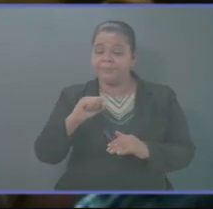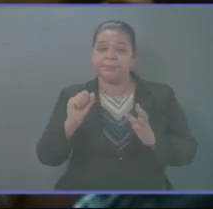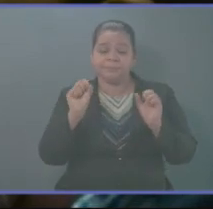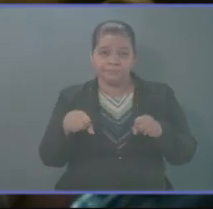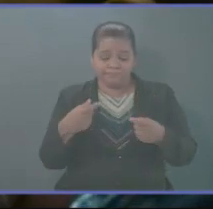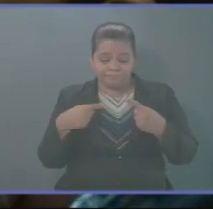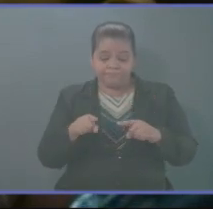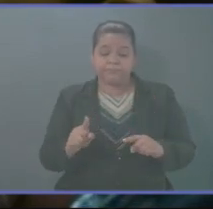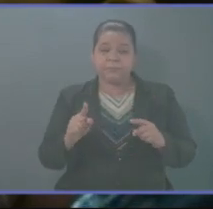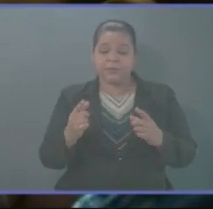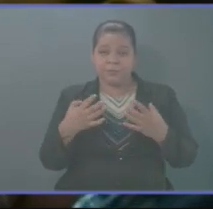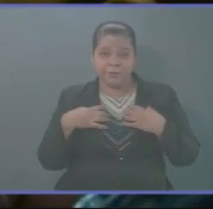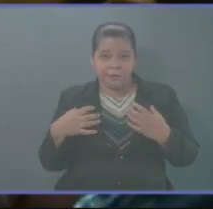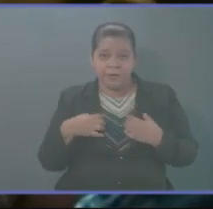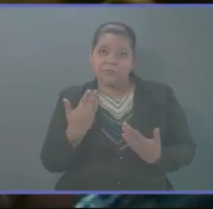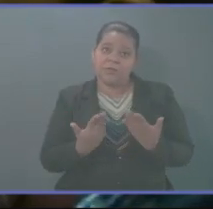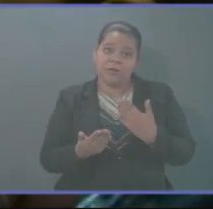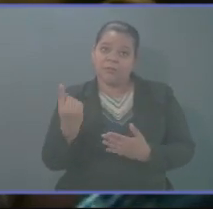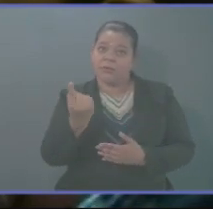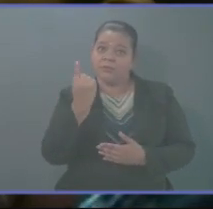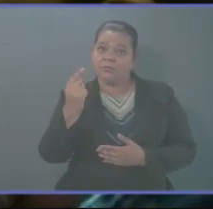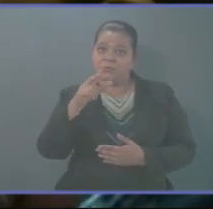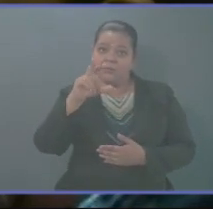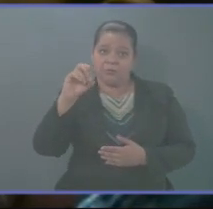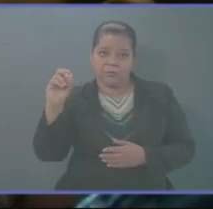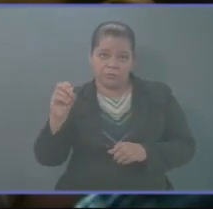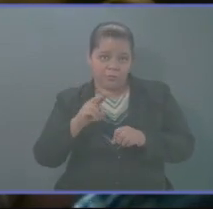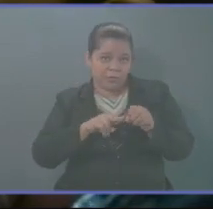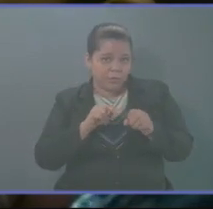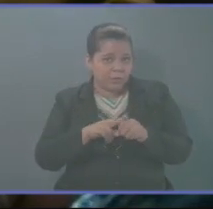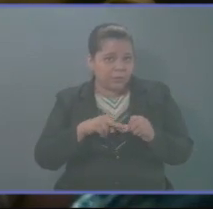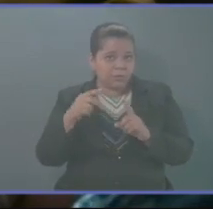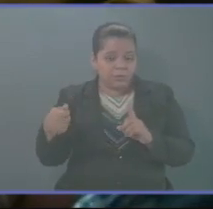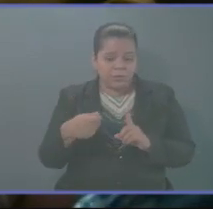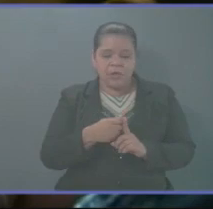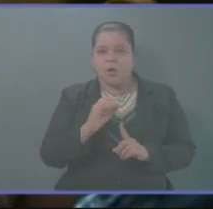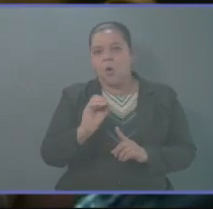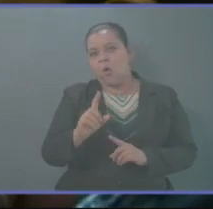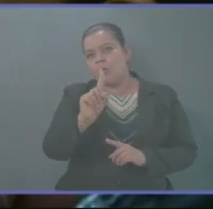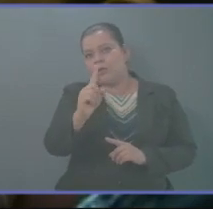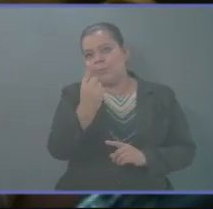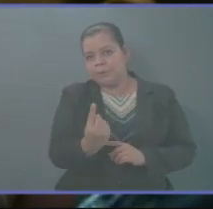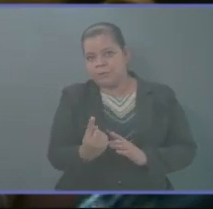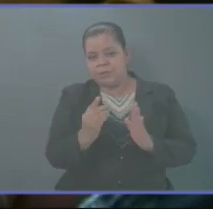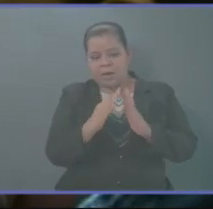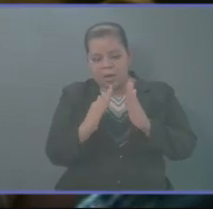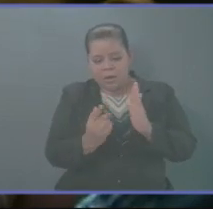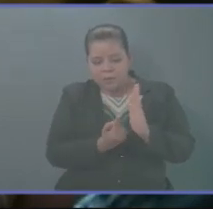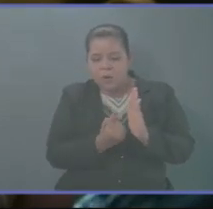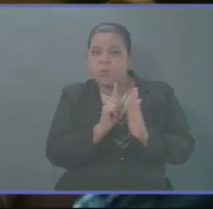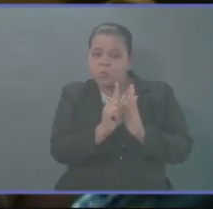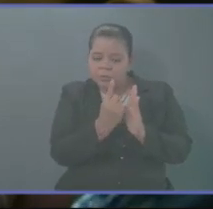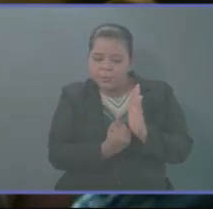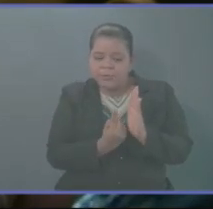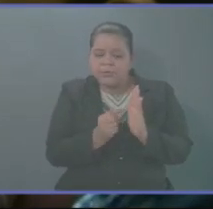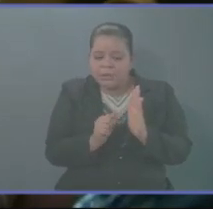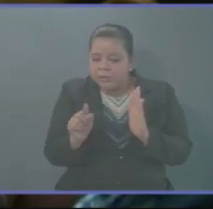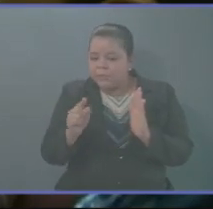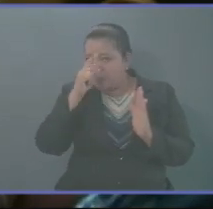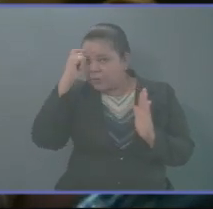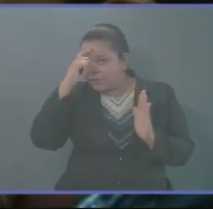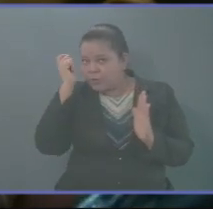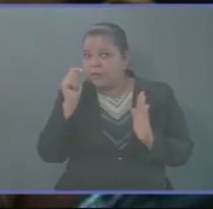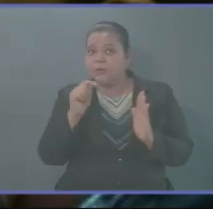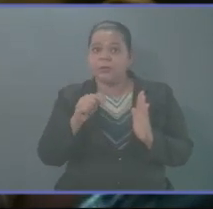con el salario mínimo, que solamente una persona de la familia trabaja y que en este momento, ante